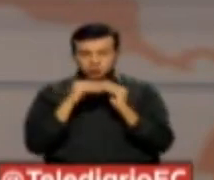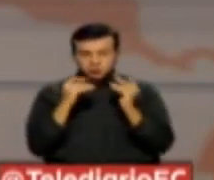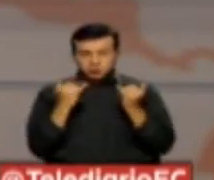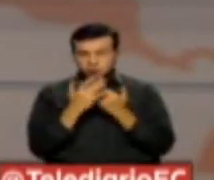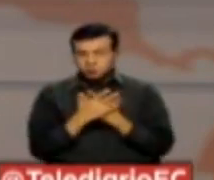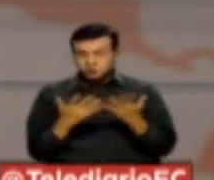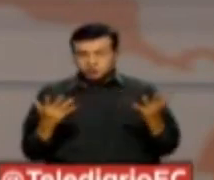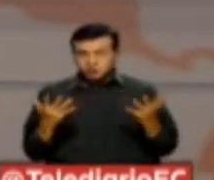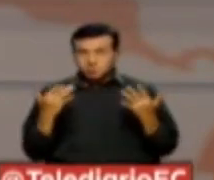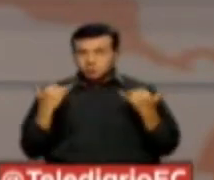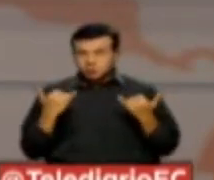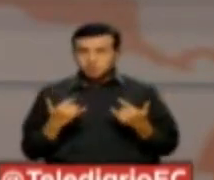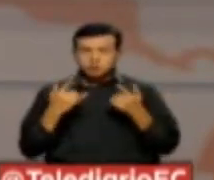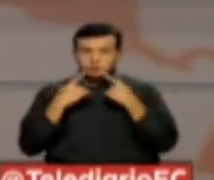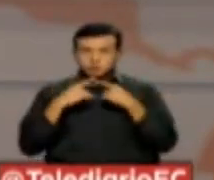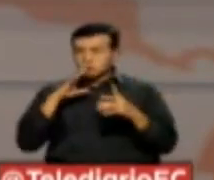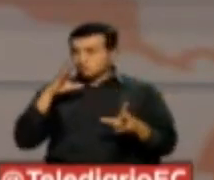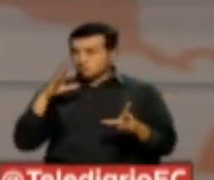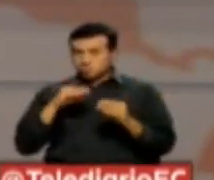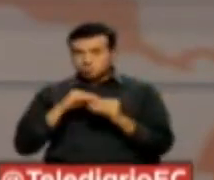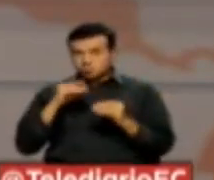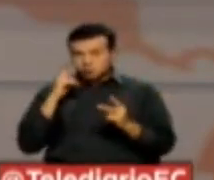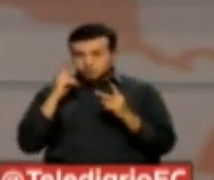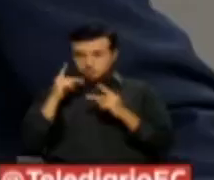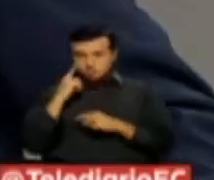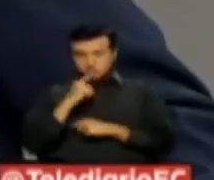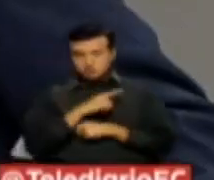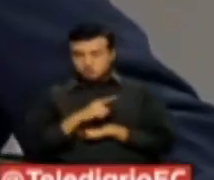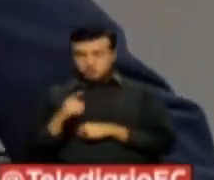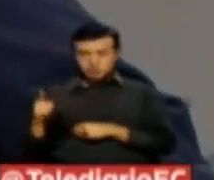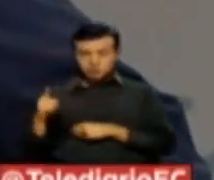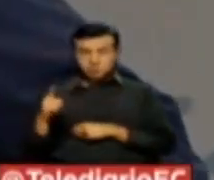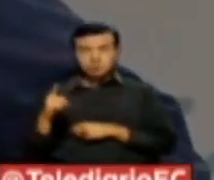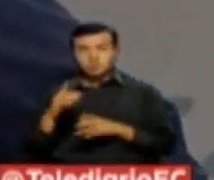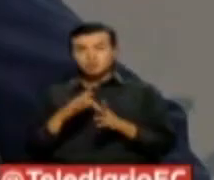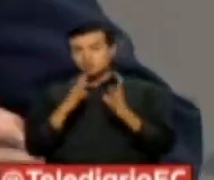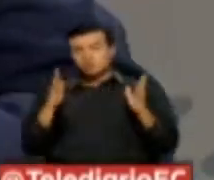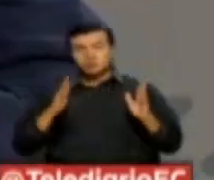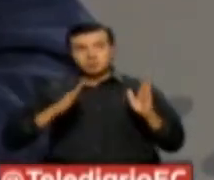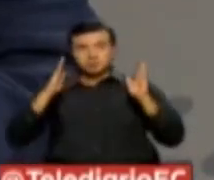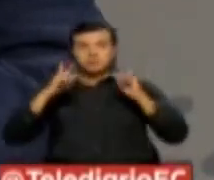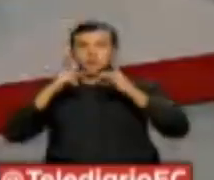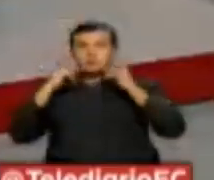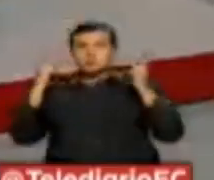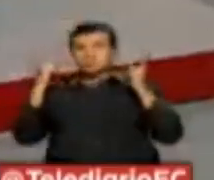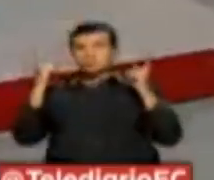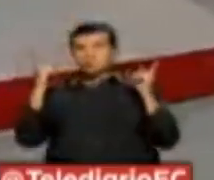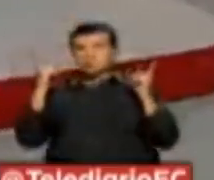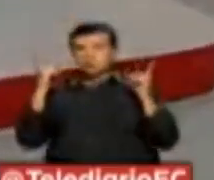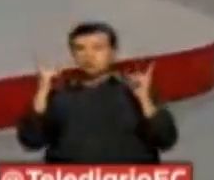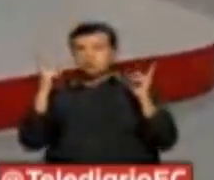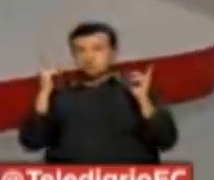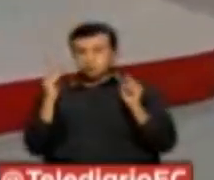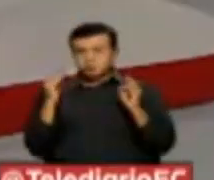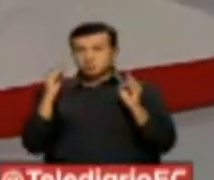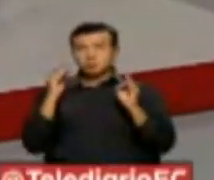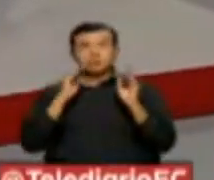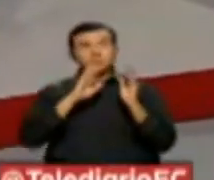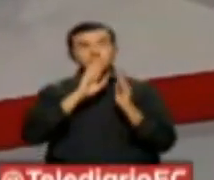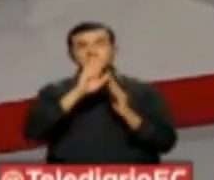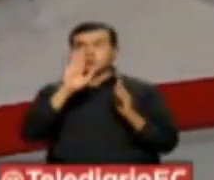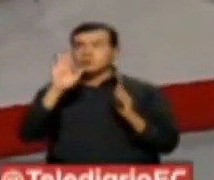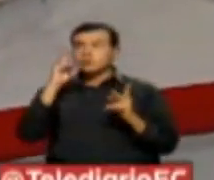moderno es visibilizar la reserva también sin duda alguna y hay muchos edificios públicos que podrían prestar su que la red es